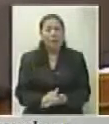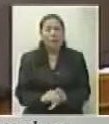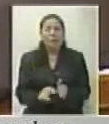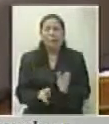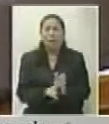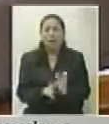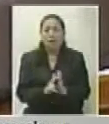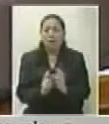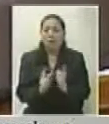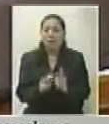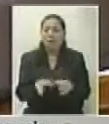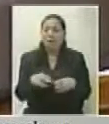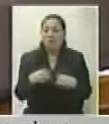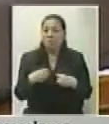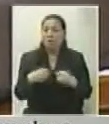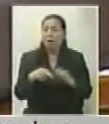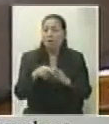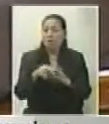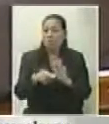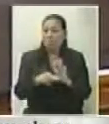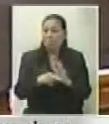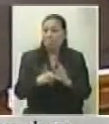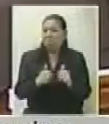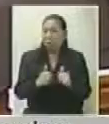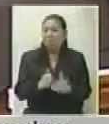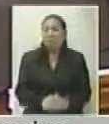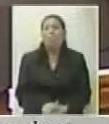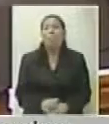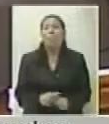voluntad del Congreso es aprobar esta norma, está bien,